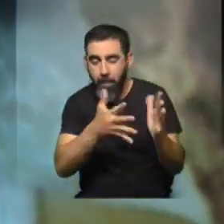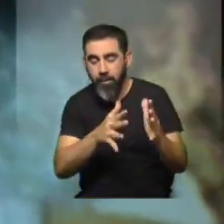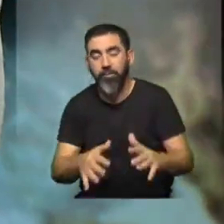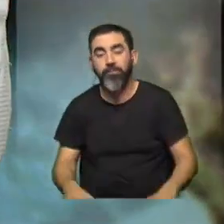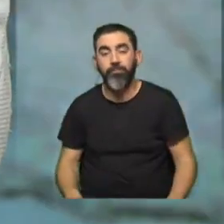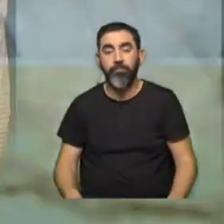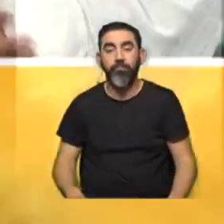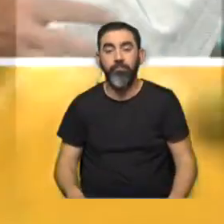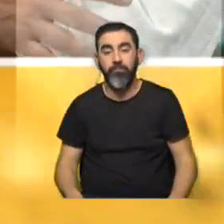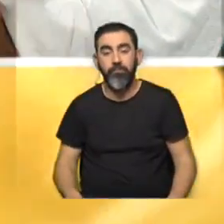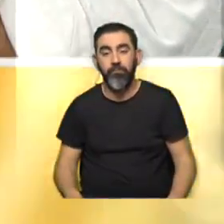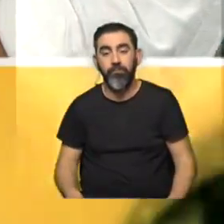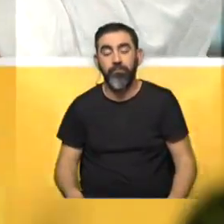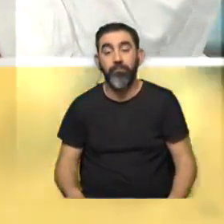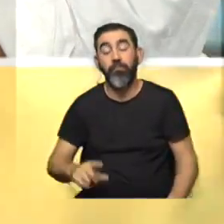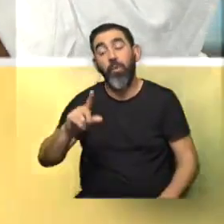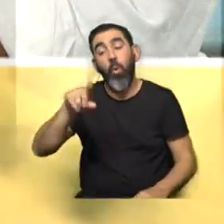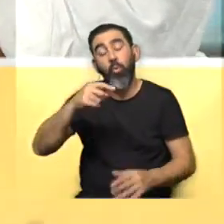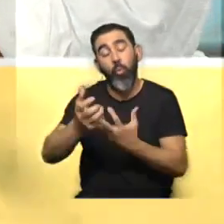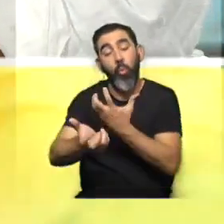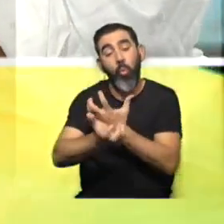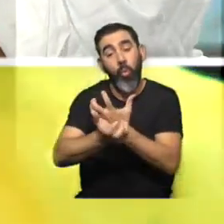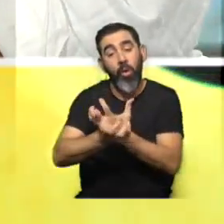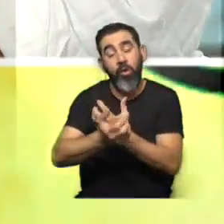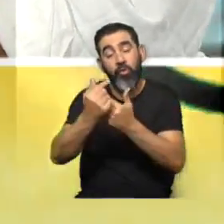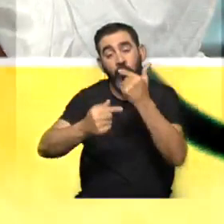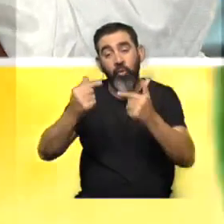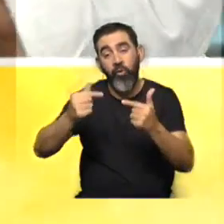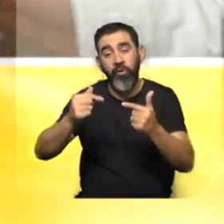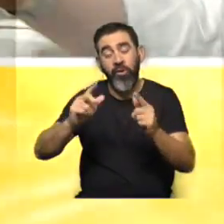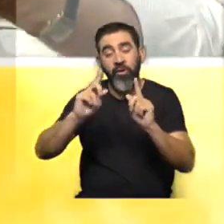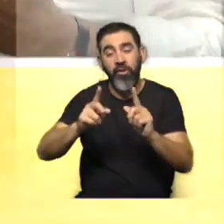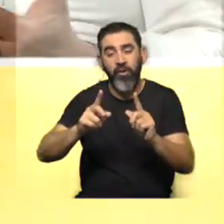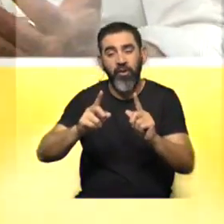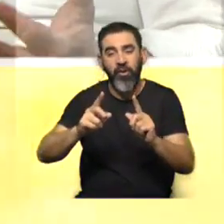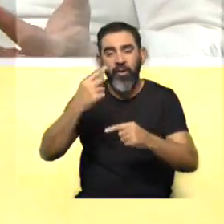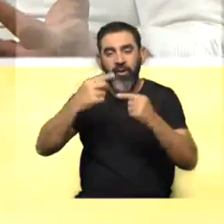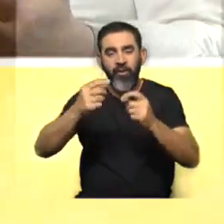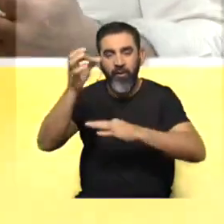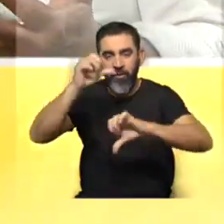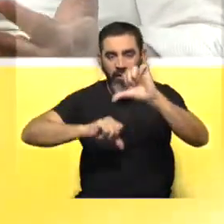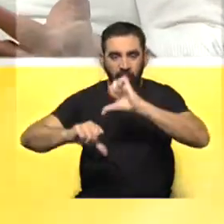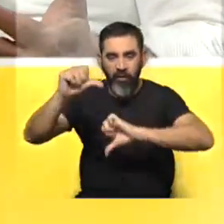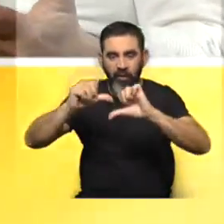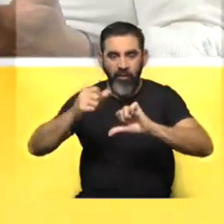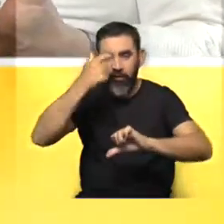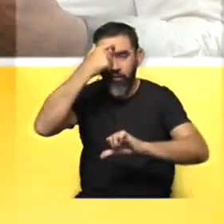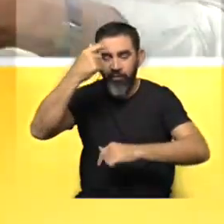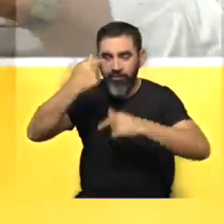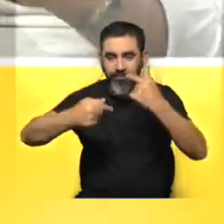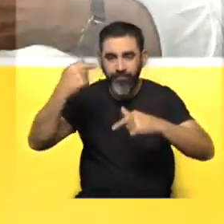estas, fueron datados. Y otros restos también del sitio fueron datados en distintos laboratorios, con distintas